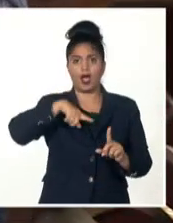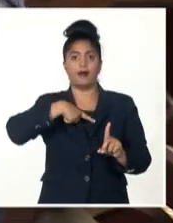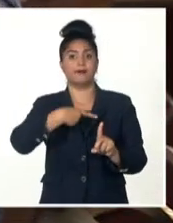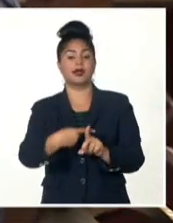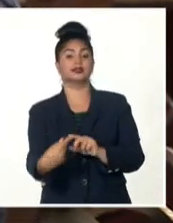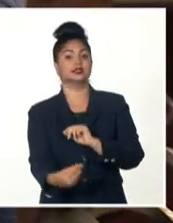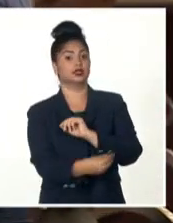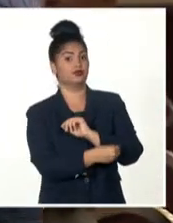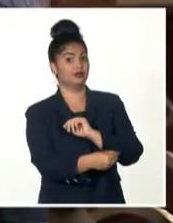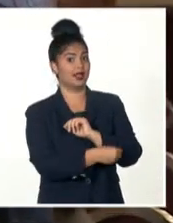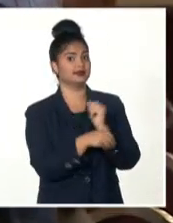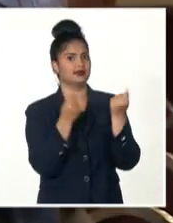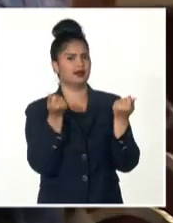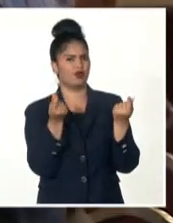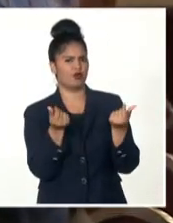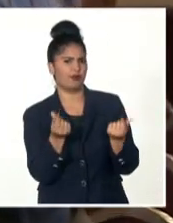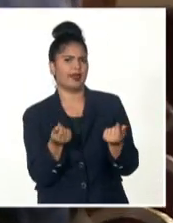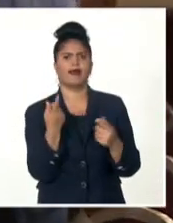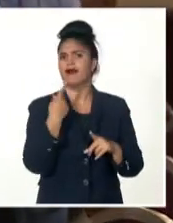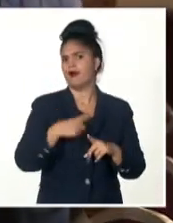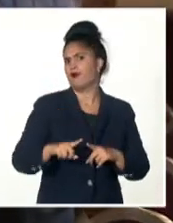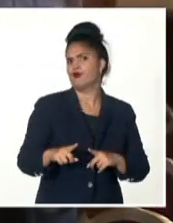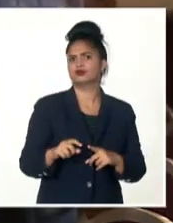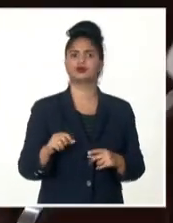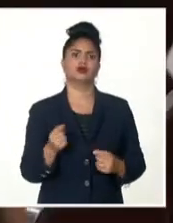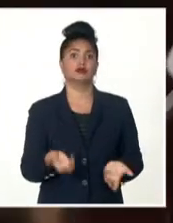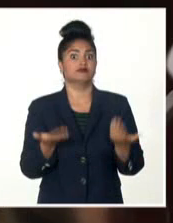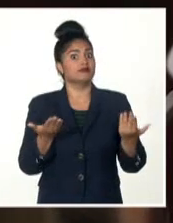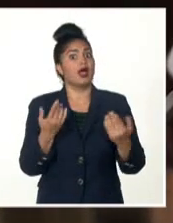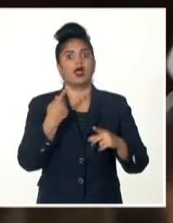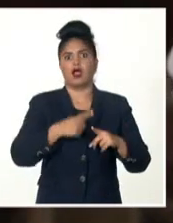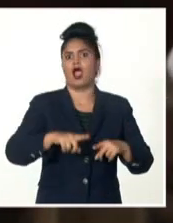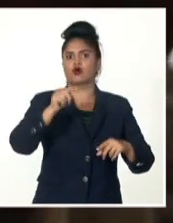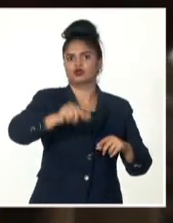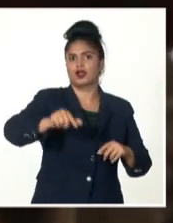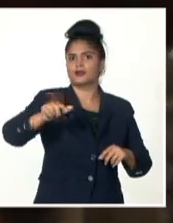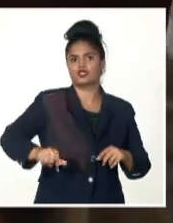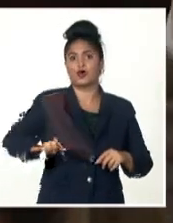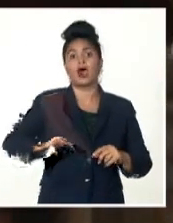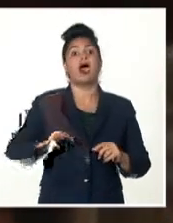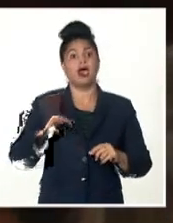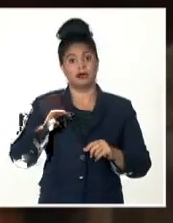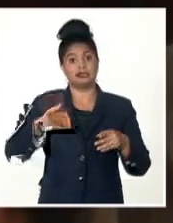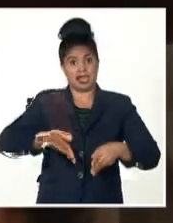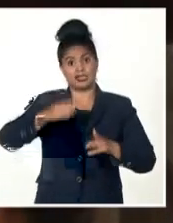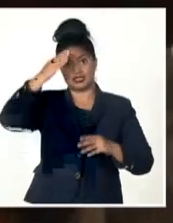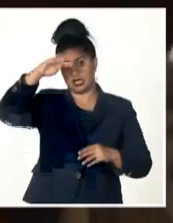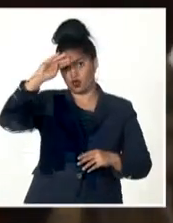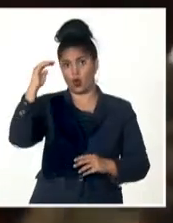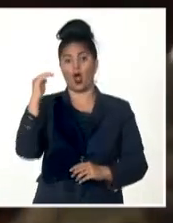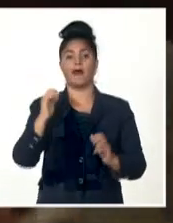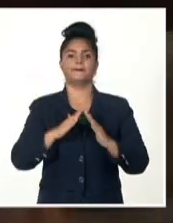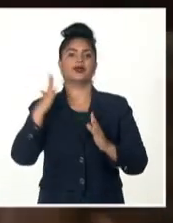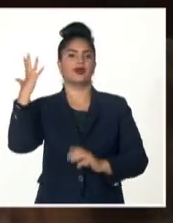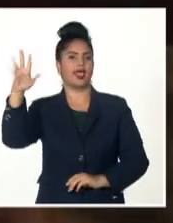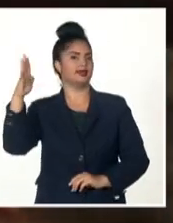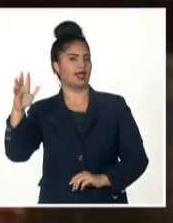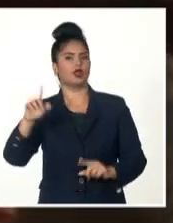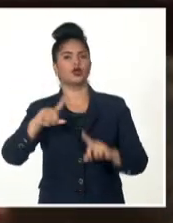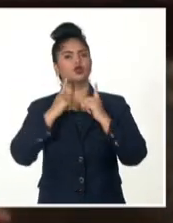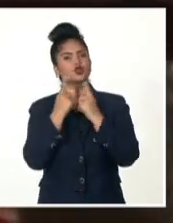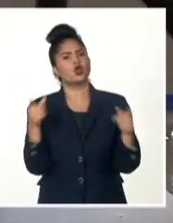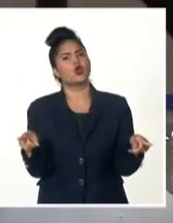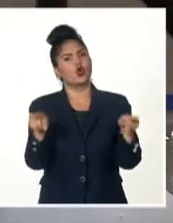país e involucrar a las nuevas generaciones de cubanos residentes en el exterior a través del realce de la historia y la cultura de la